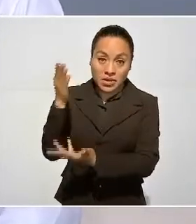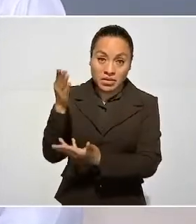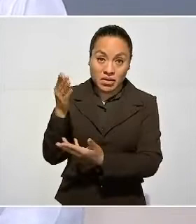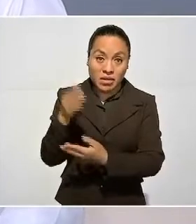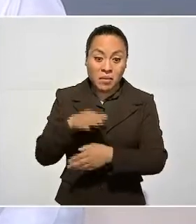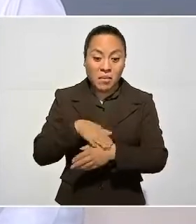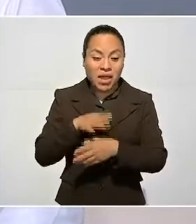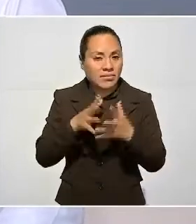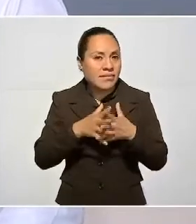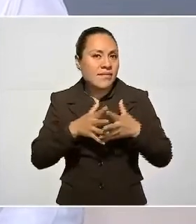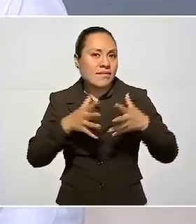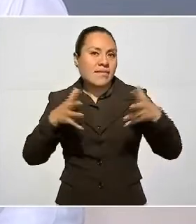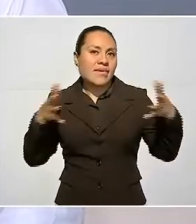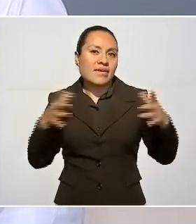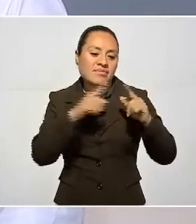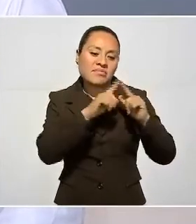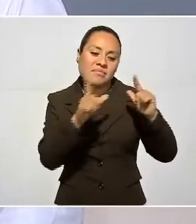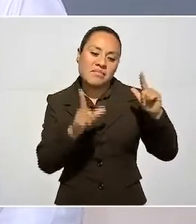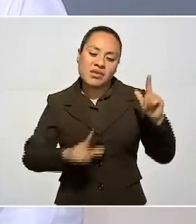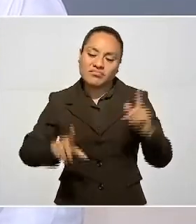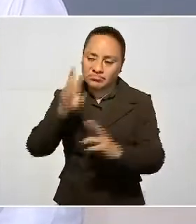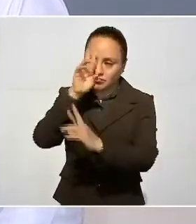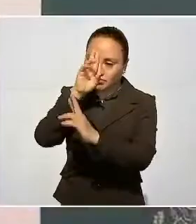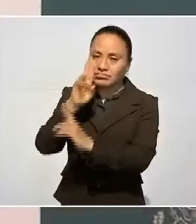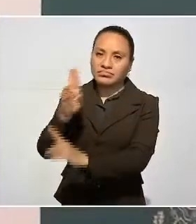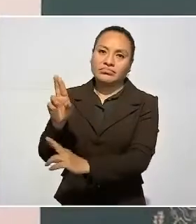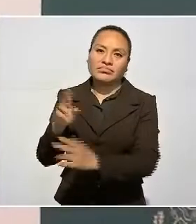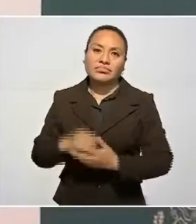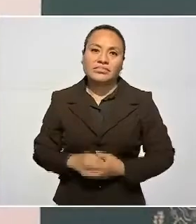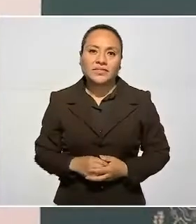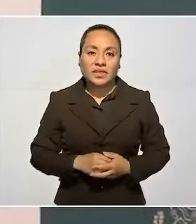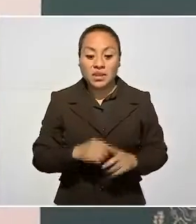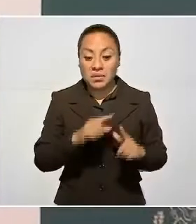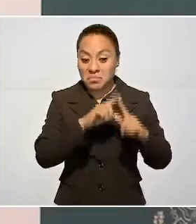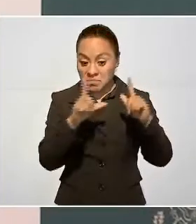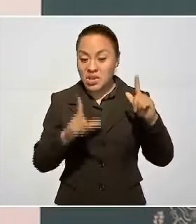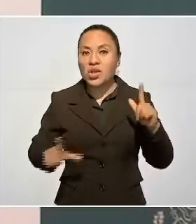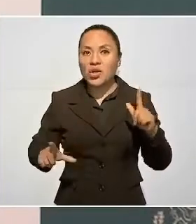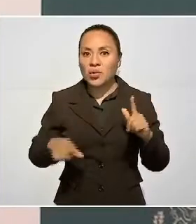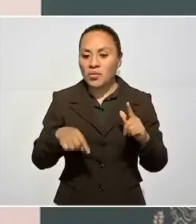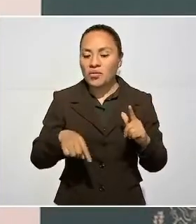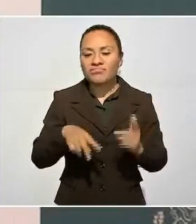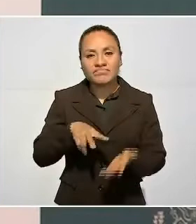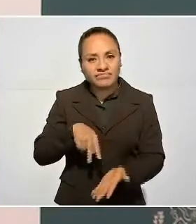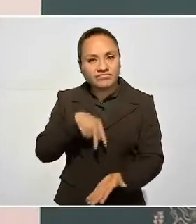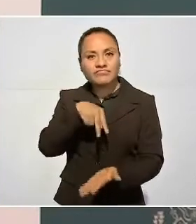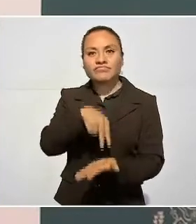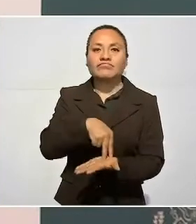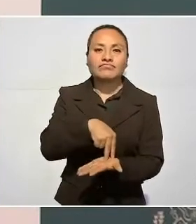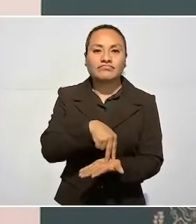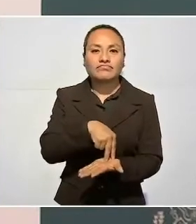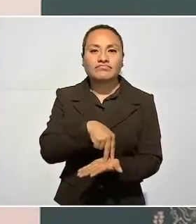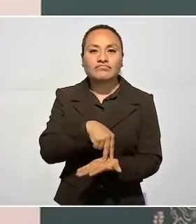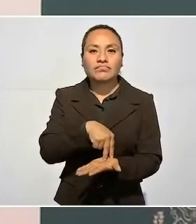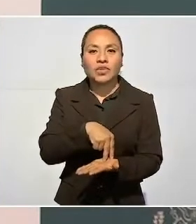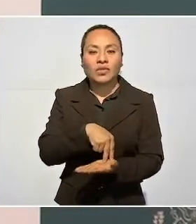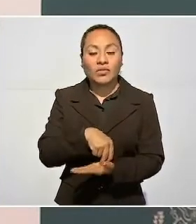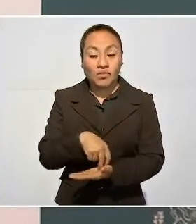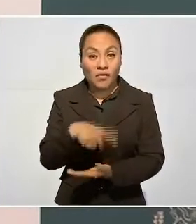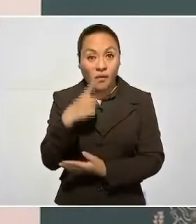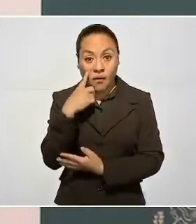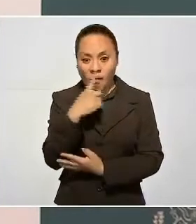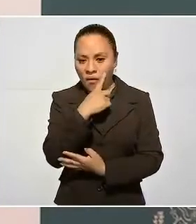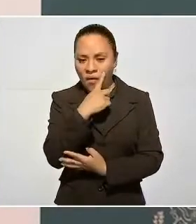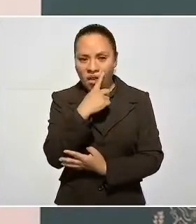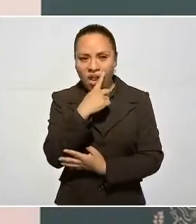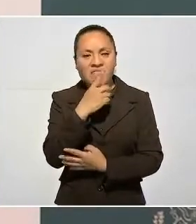los mexicanos, le decimos al mundo que México está de pie y con los ojos llenos